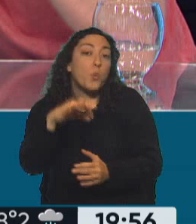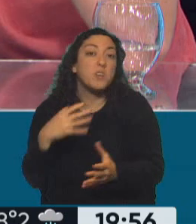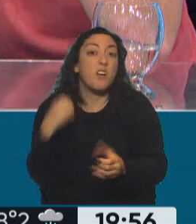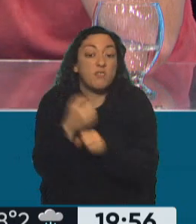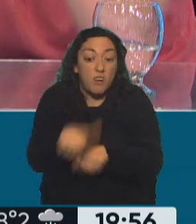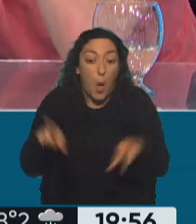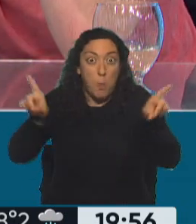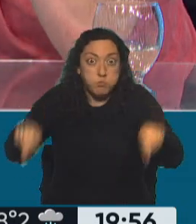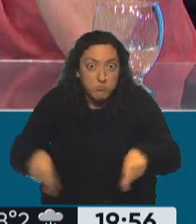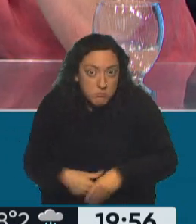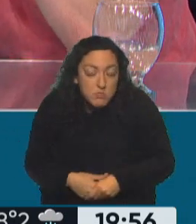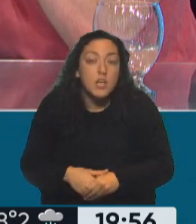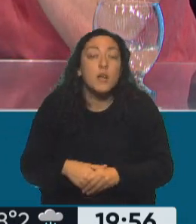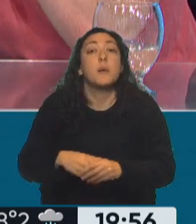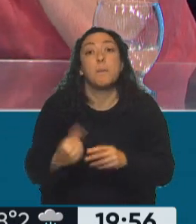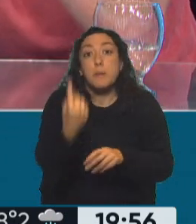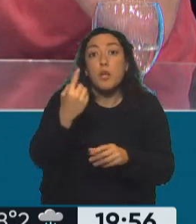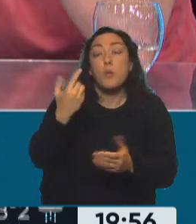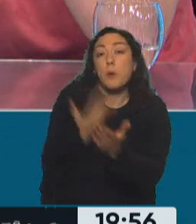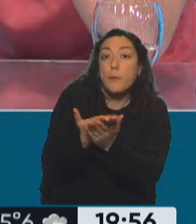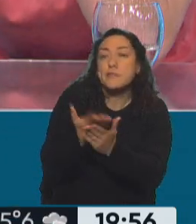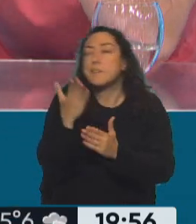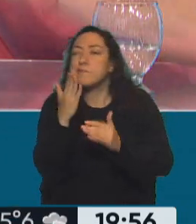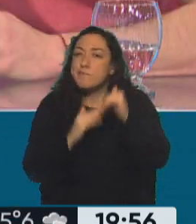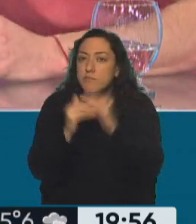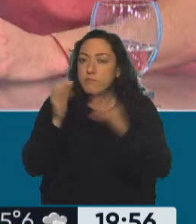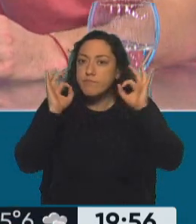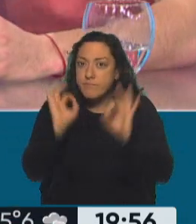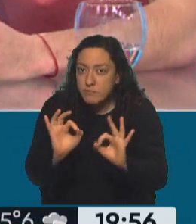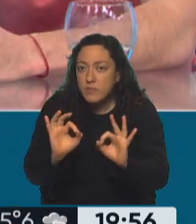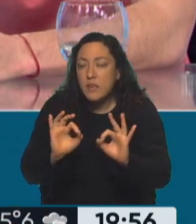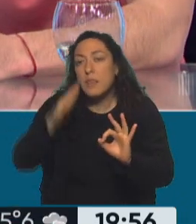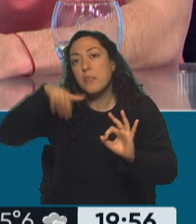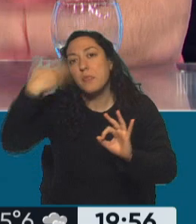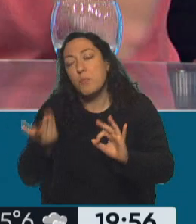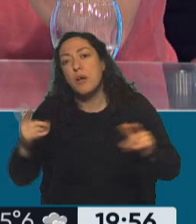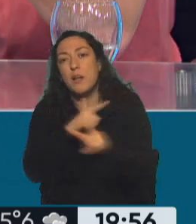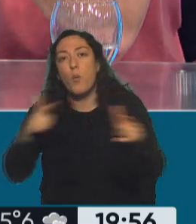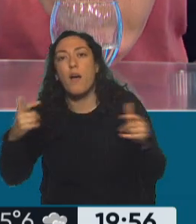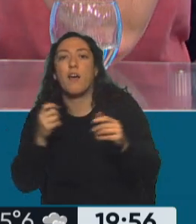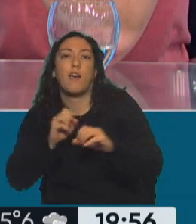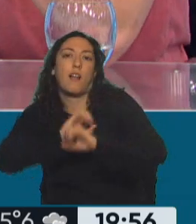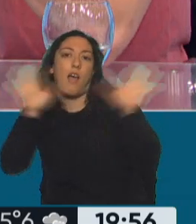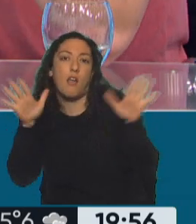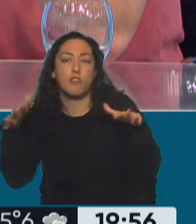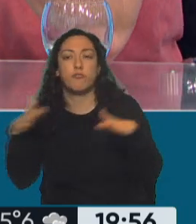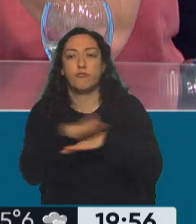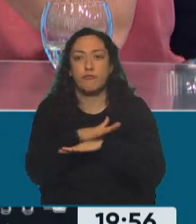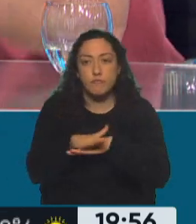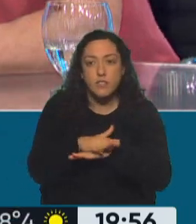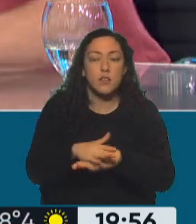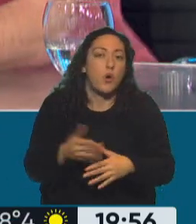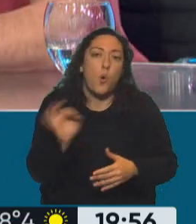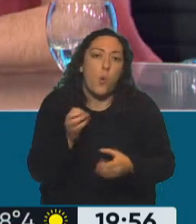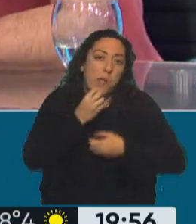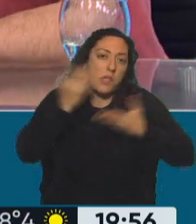muy bien. Primero tiene que construir esa propuesta y después tiene que deglutinarla en un lenguaje más simple. Pero esa propuesta tiene que estar, si no es hacer cualquier